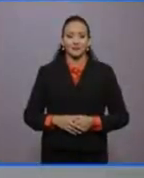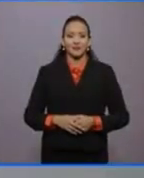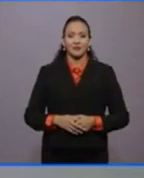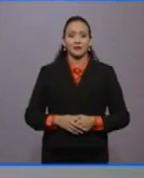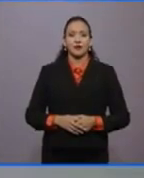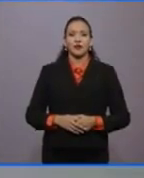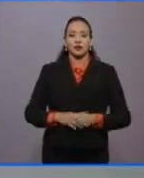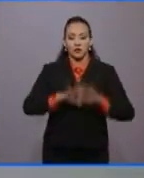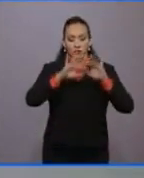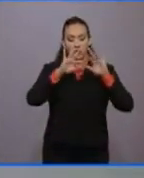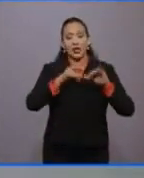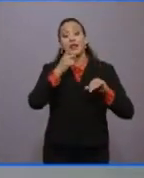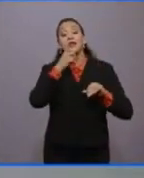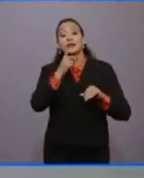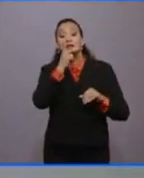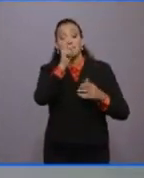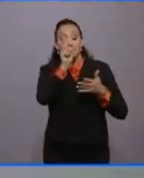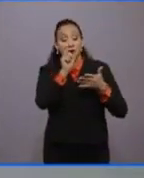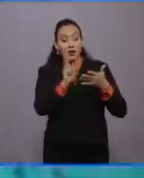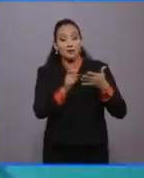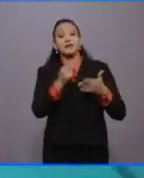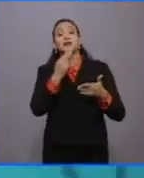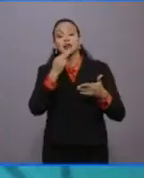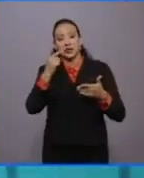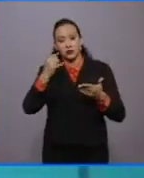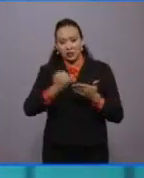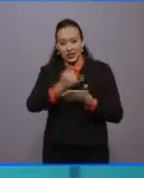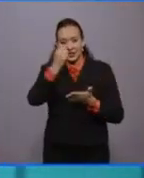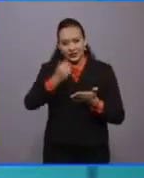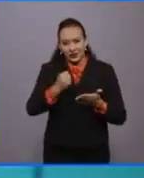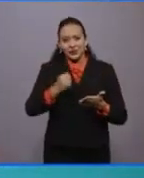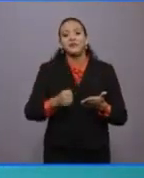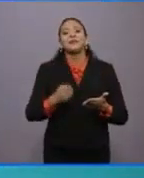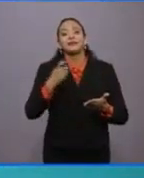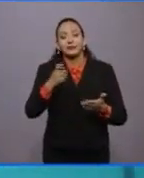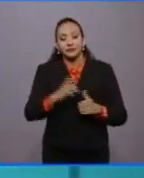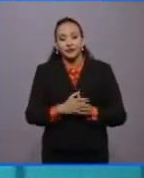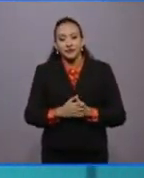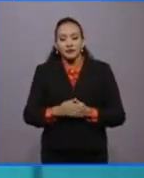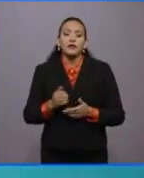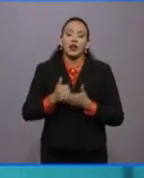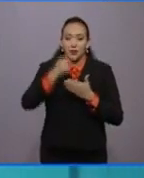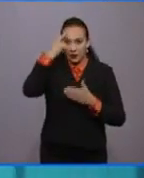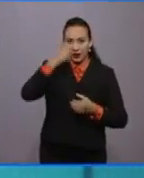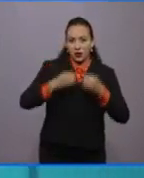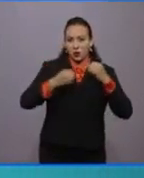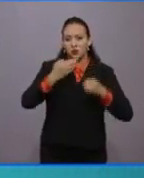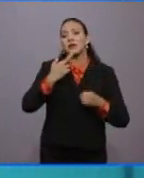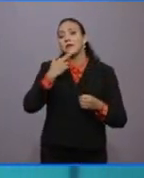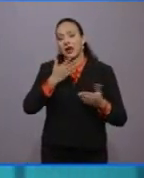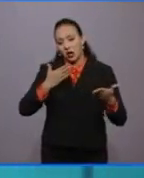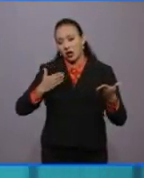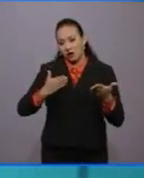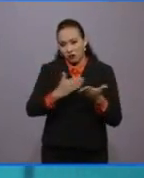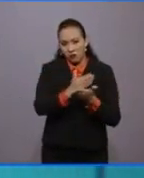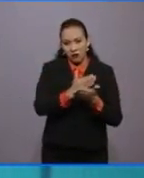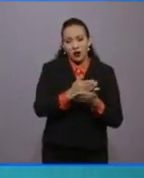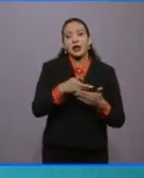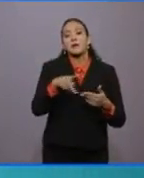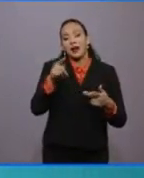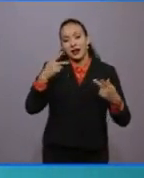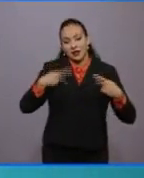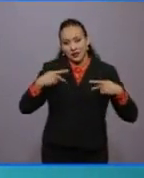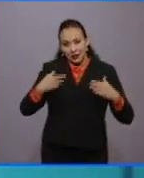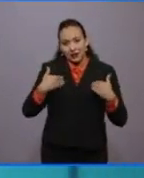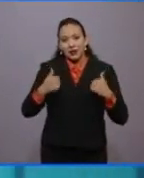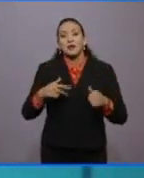El formato y el lenguaje que se utiliza en la mayoría de las sentencias, lejos de lograr una justicia más accesible y comprensible, representa